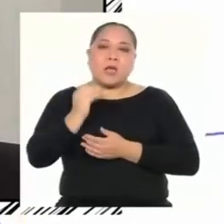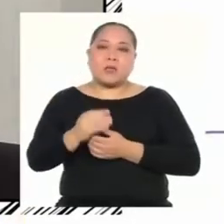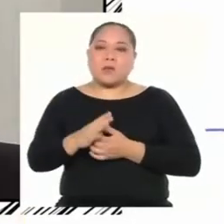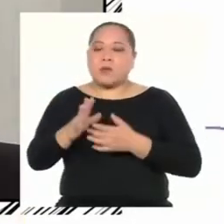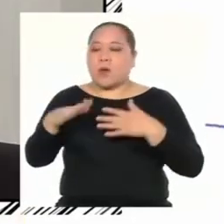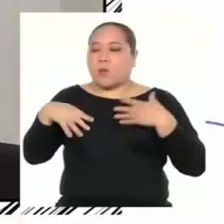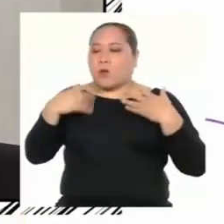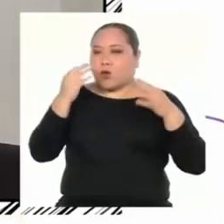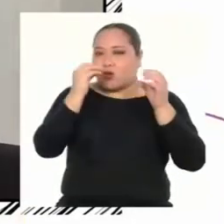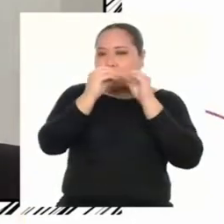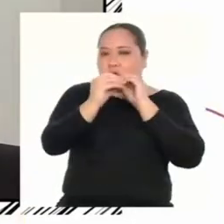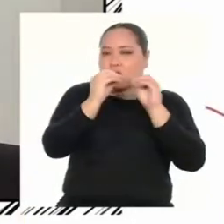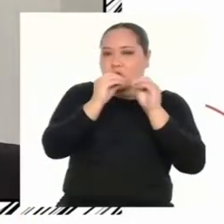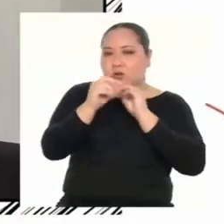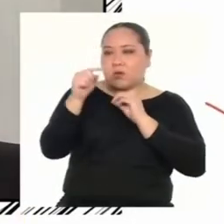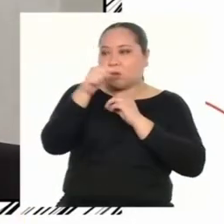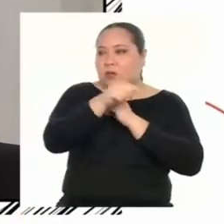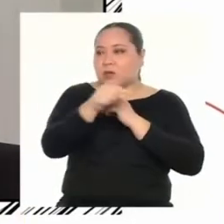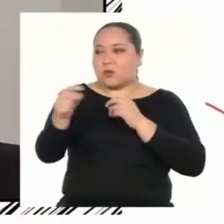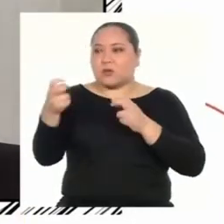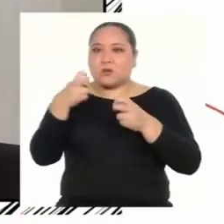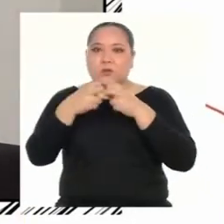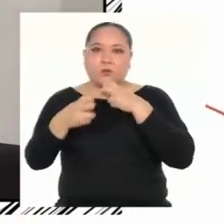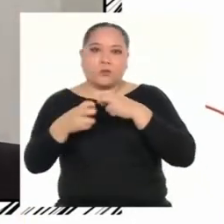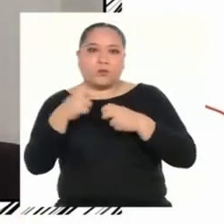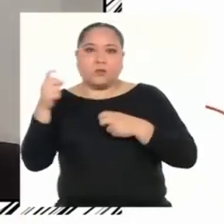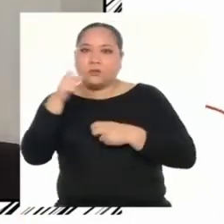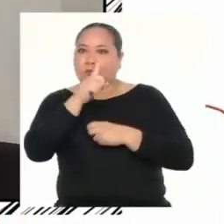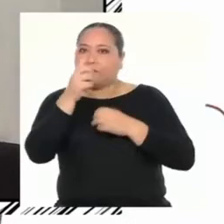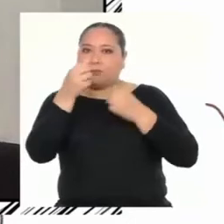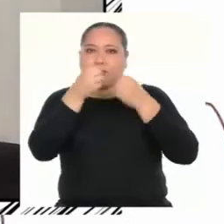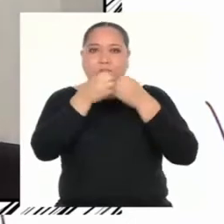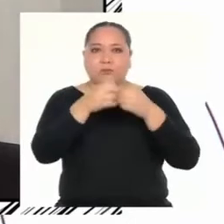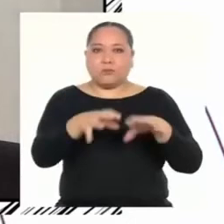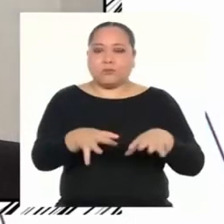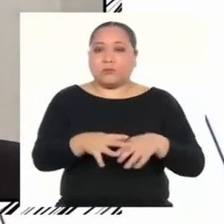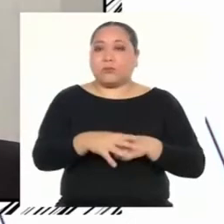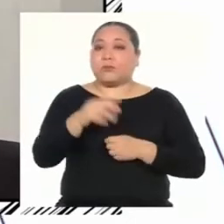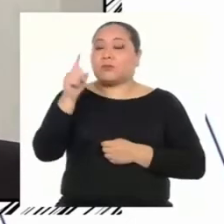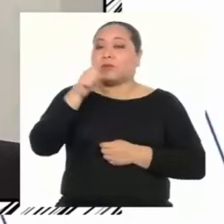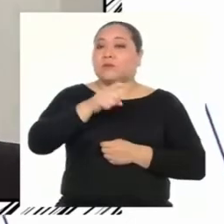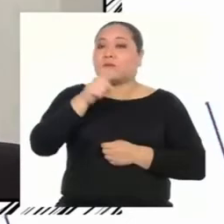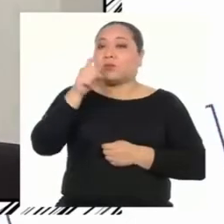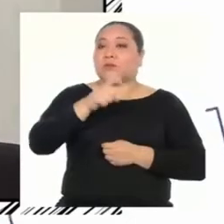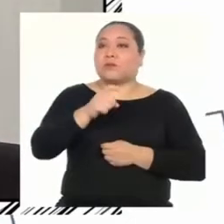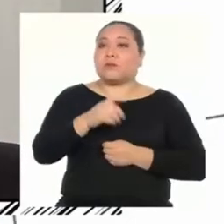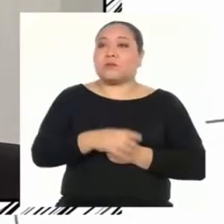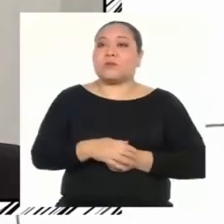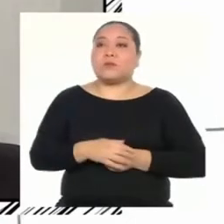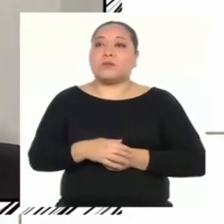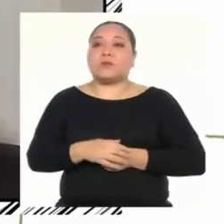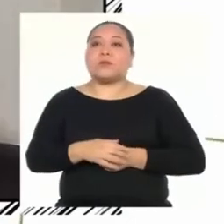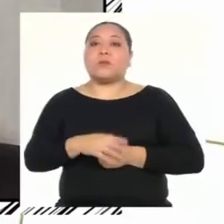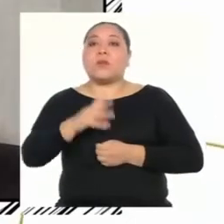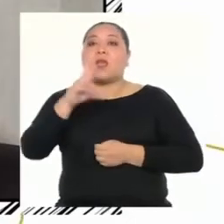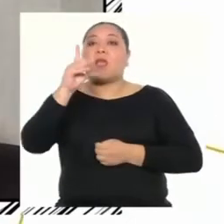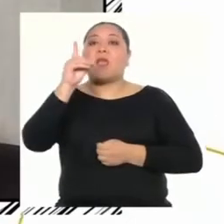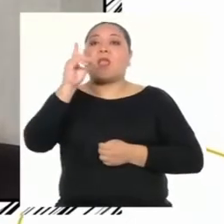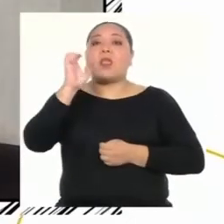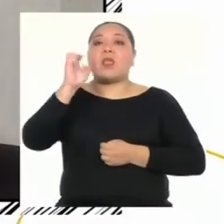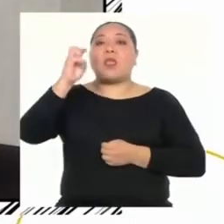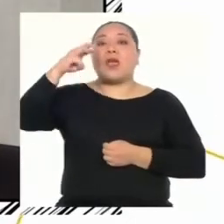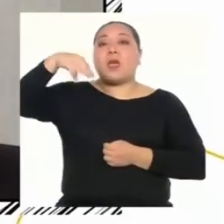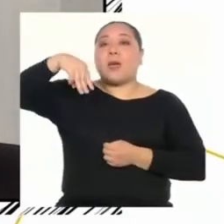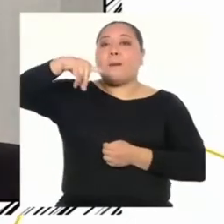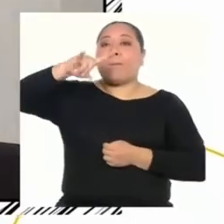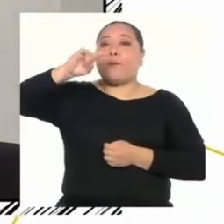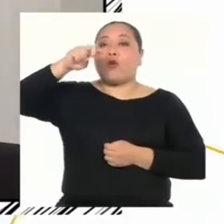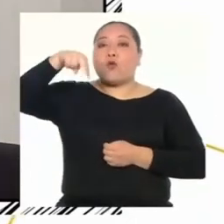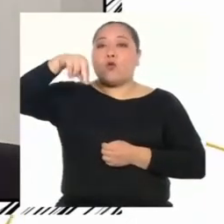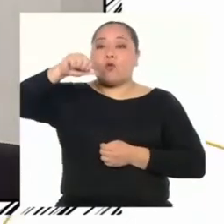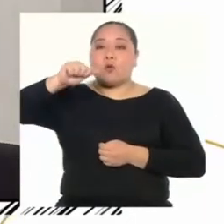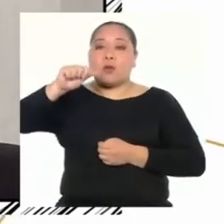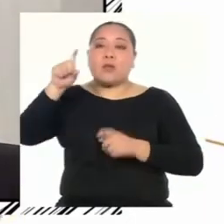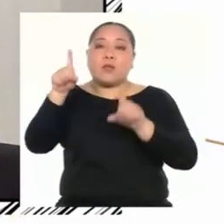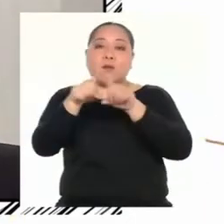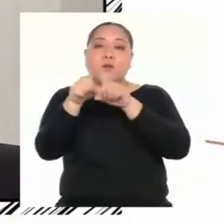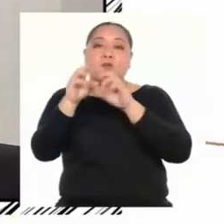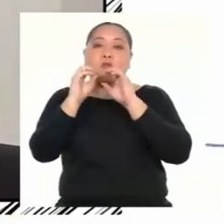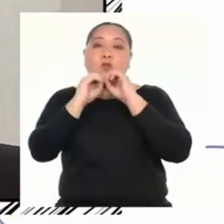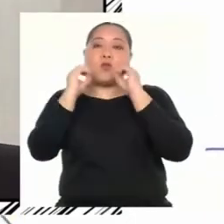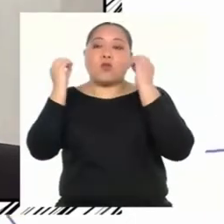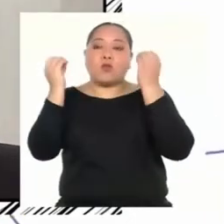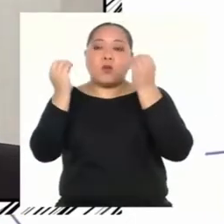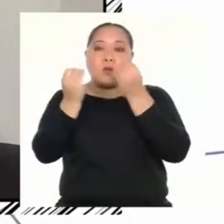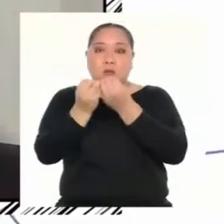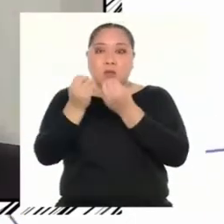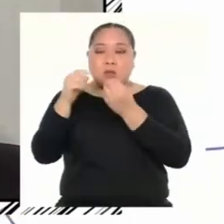poder manejar estas situaciones. No dejen también, existe la llamada DEMUNA, que es una institución que